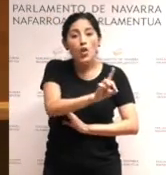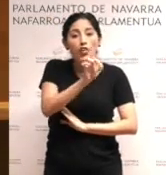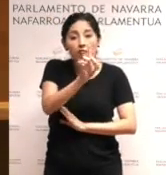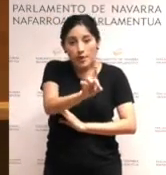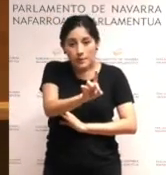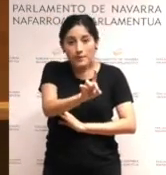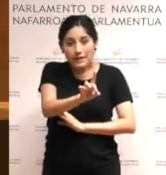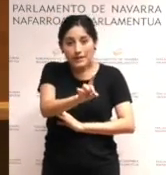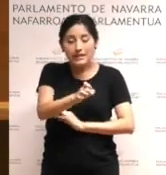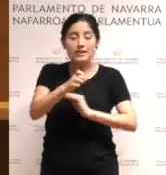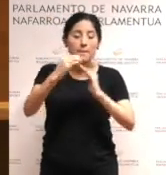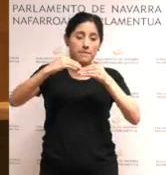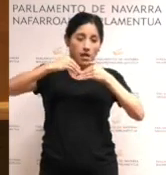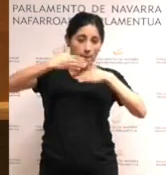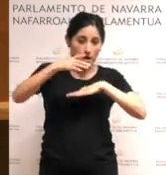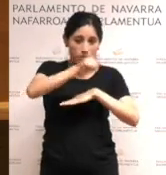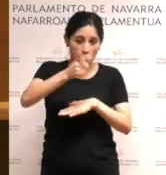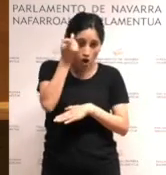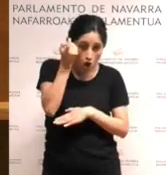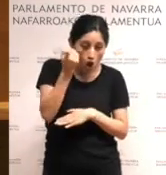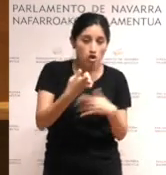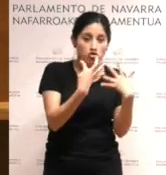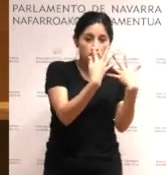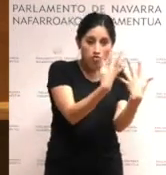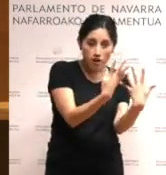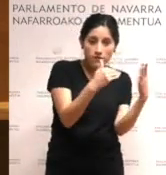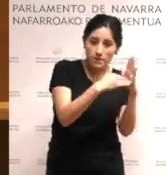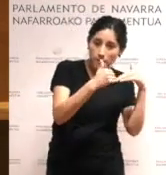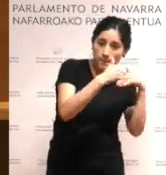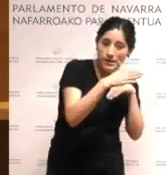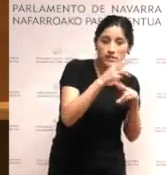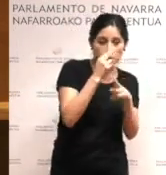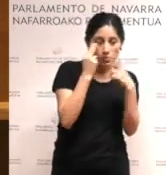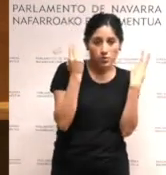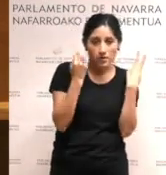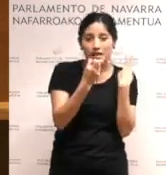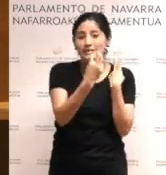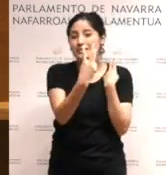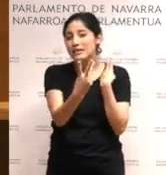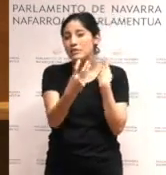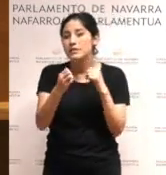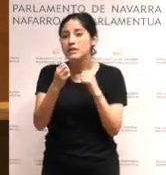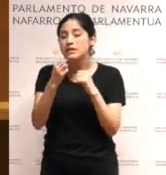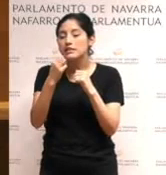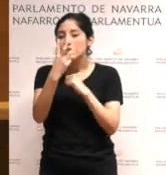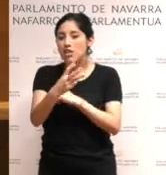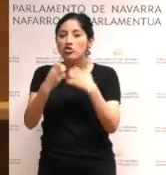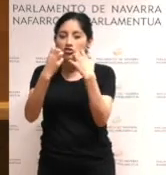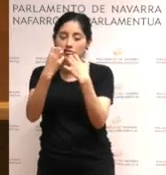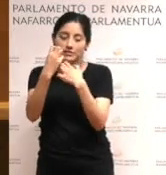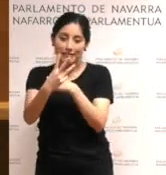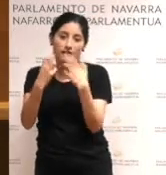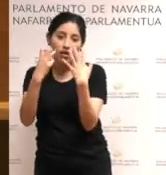11.552 profesores y profesoras, 9.214 en la pública y 2.338 en la concertada.